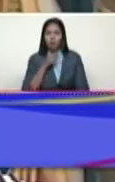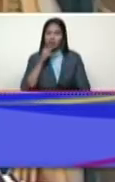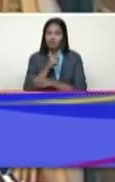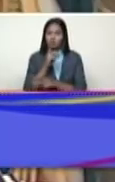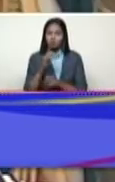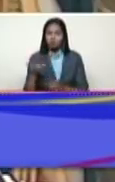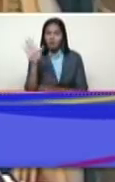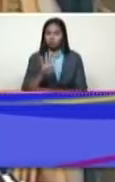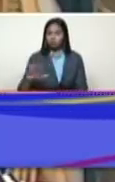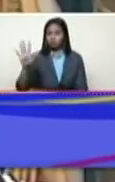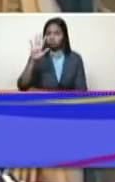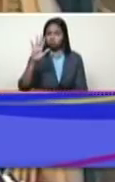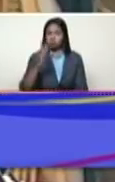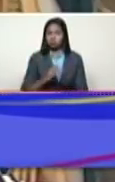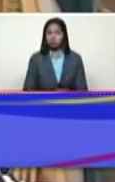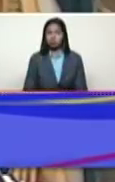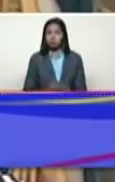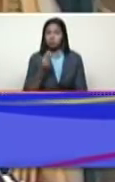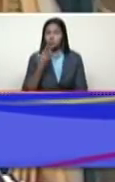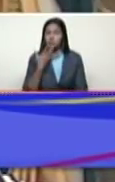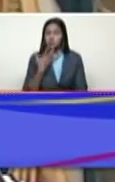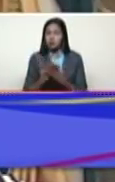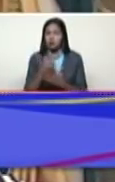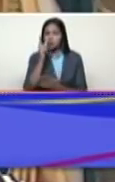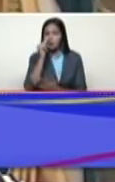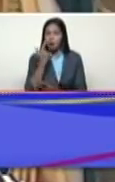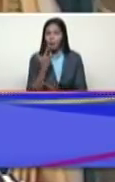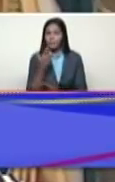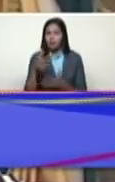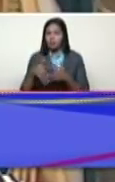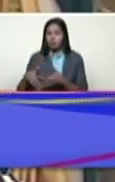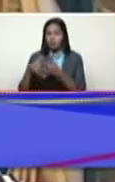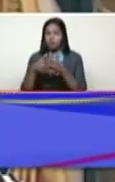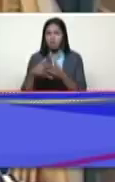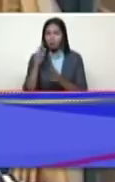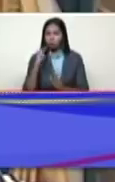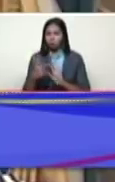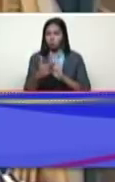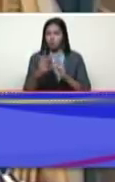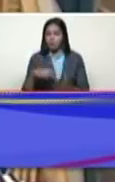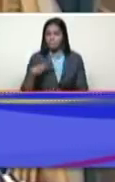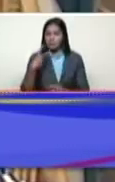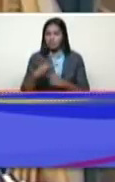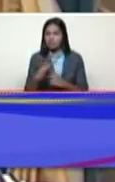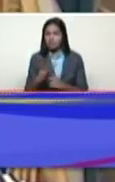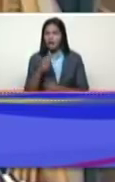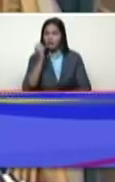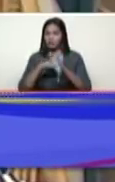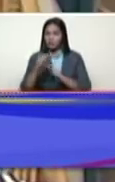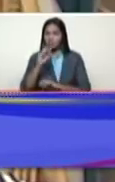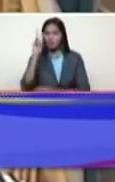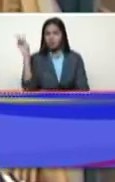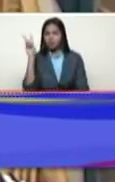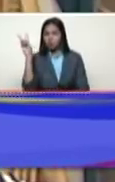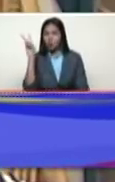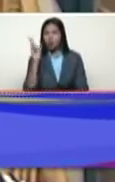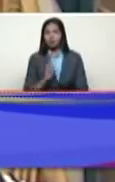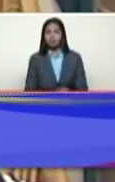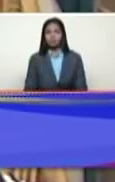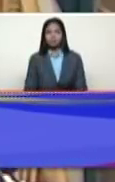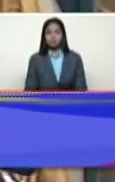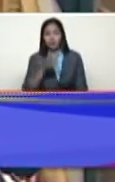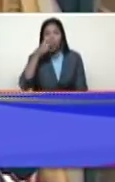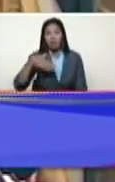Jesse Jackson, muchas gracias por esa demostración de valentía, de moral. ¿No? Y bueno, el pueblo de